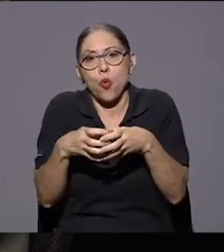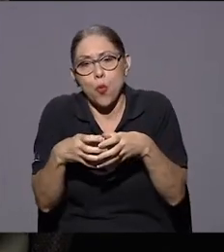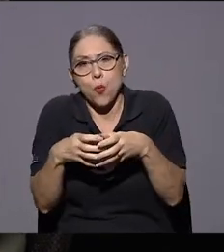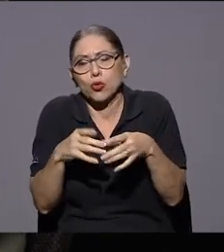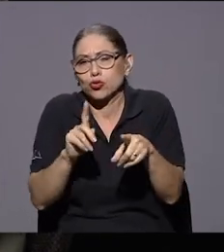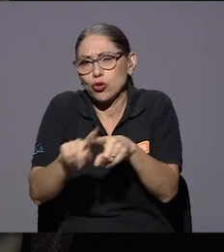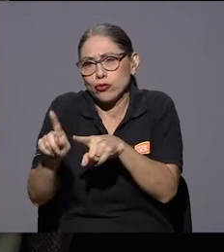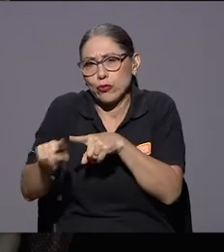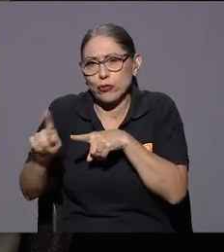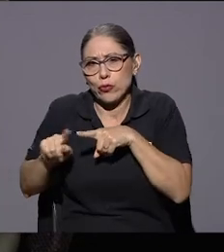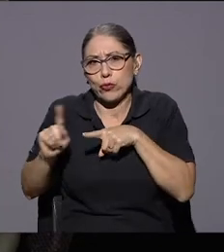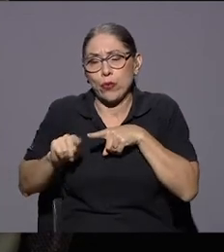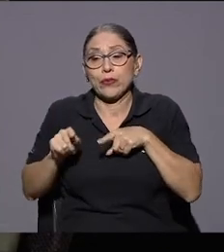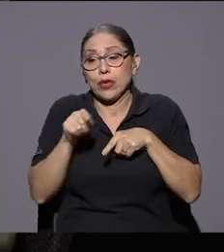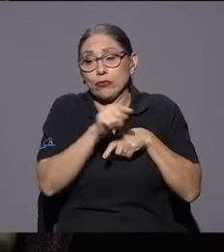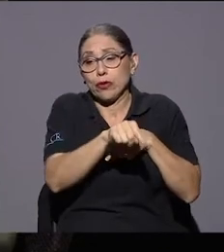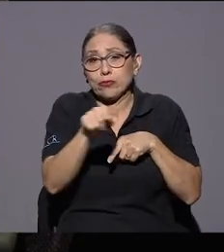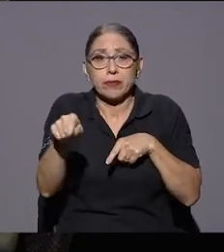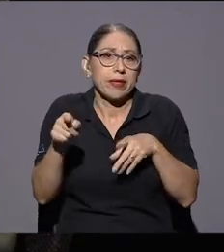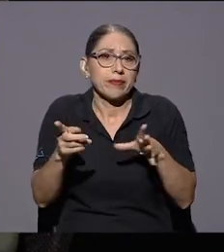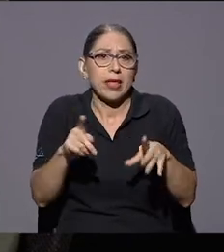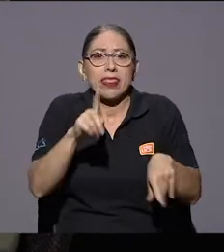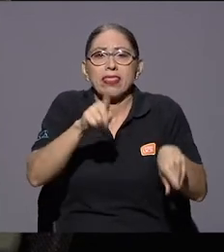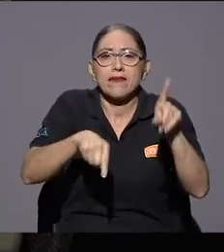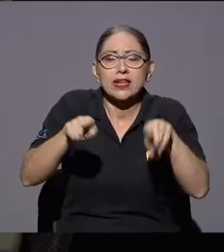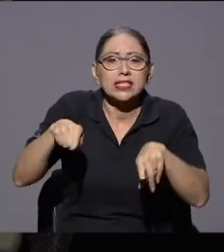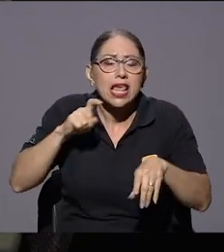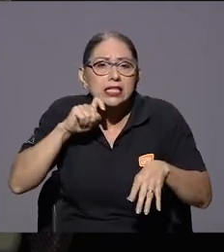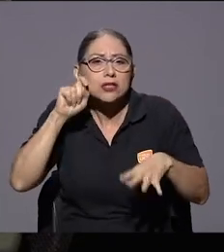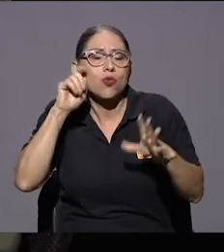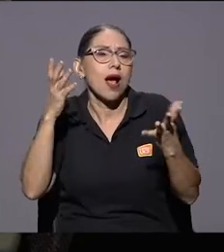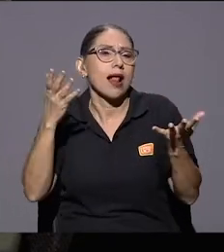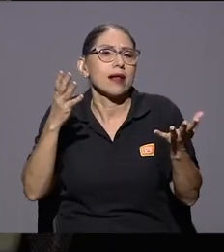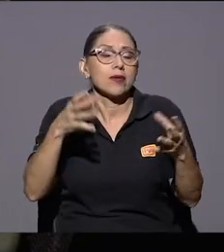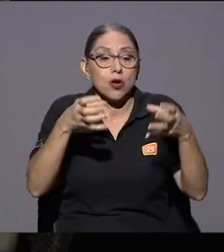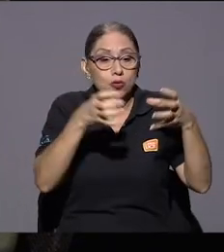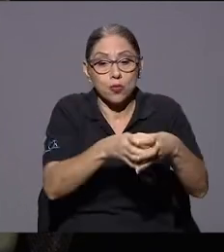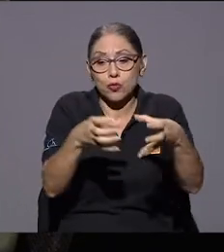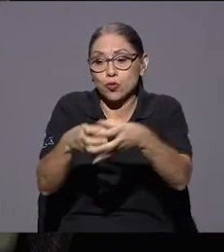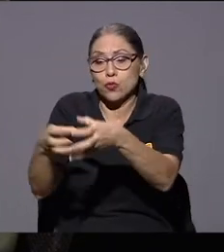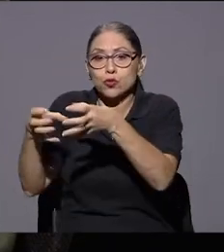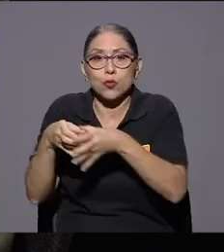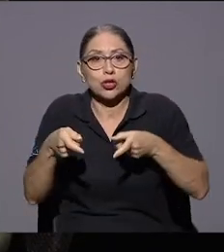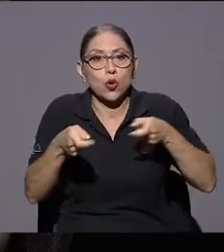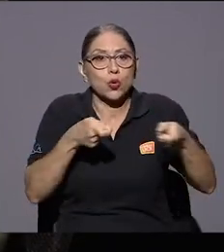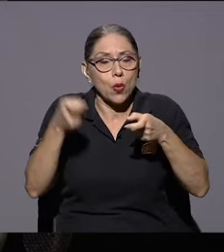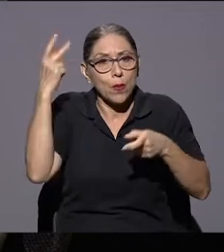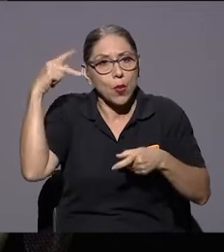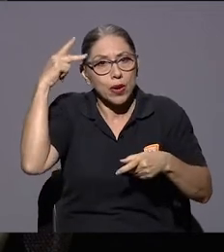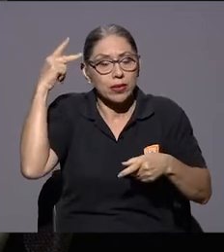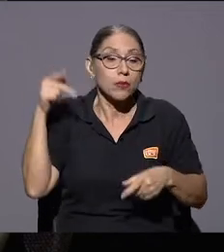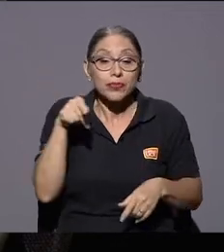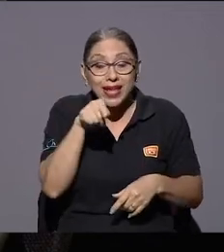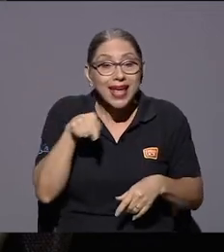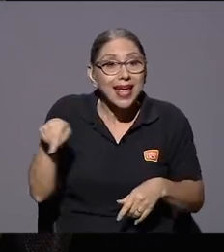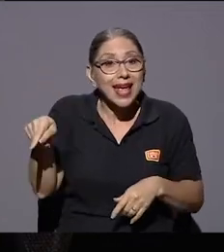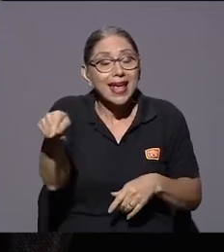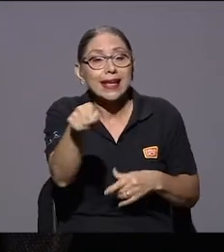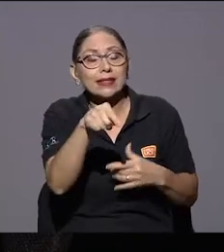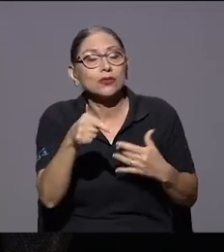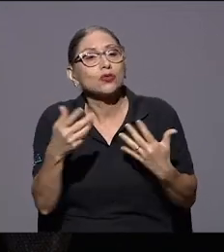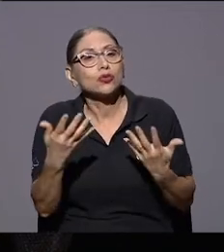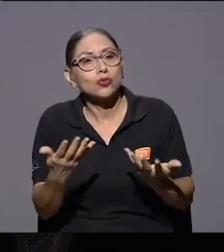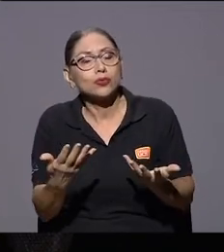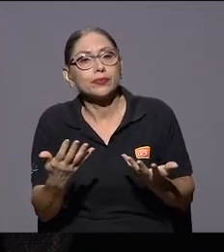diversa naturaleza, diversidad sexual, que han encontrado